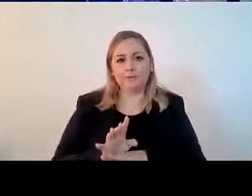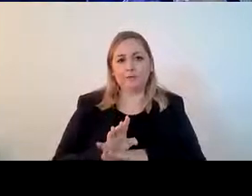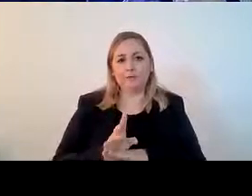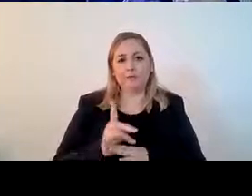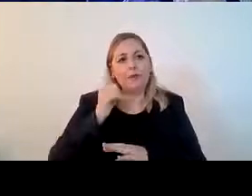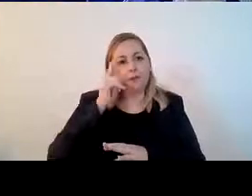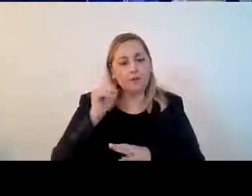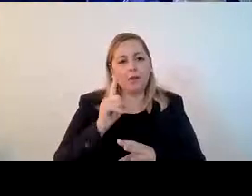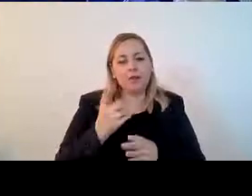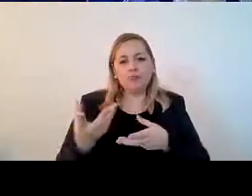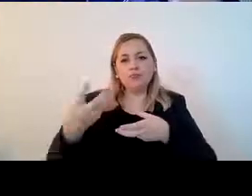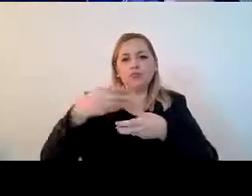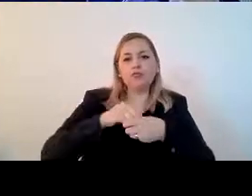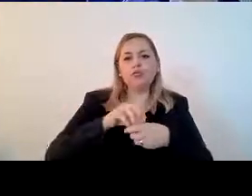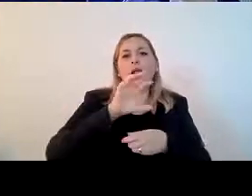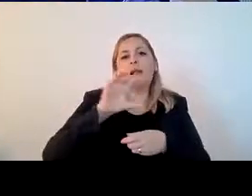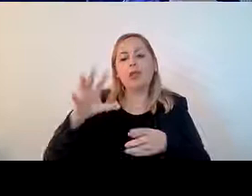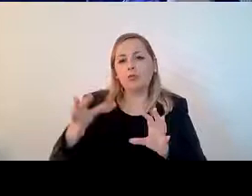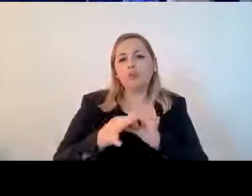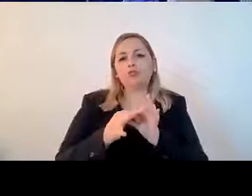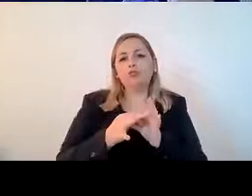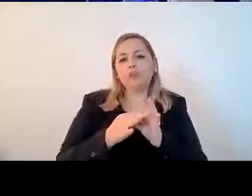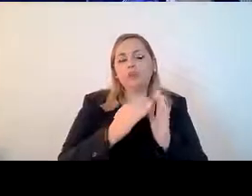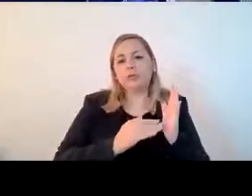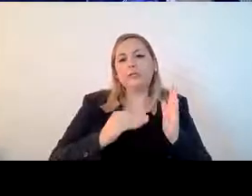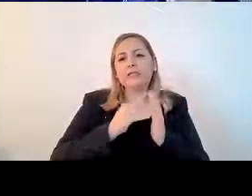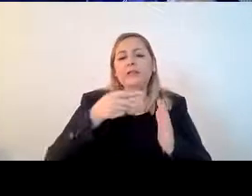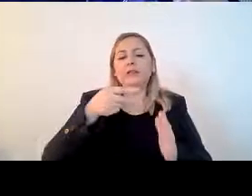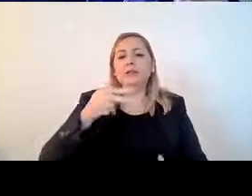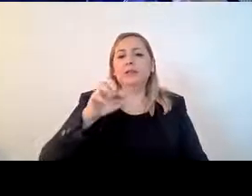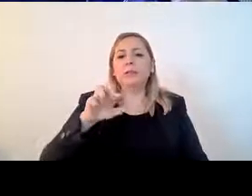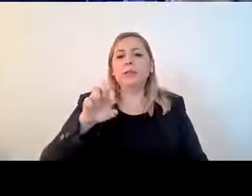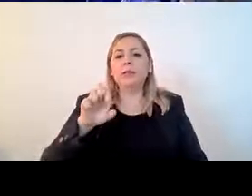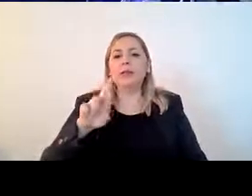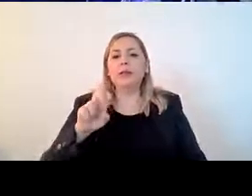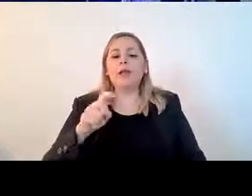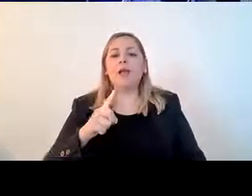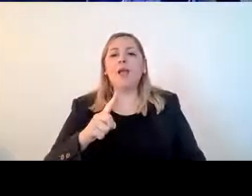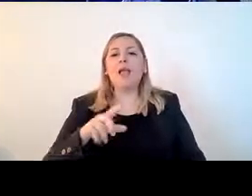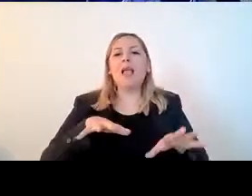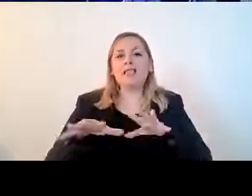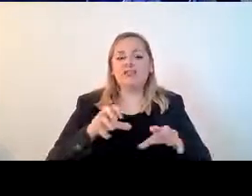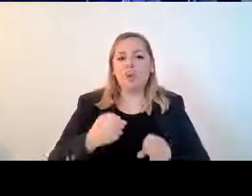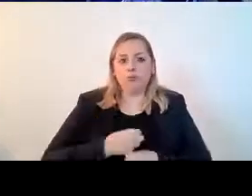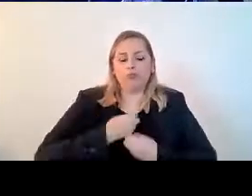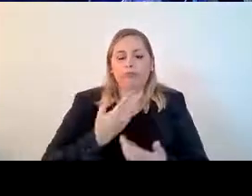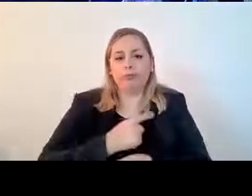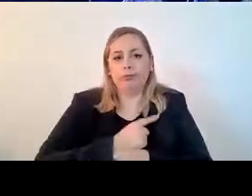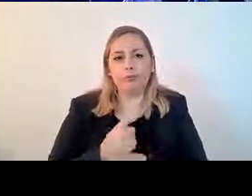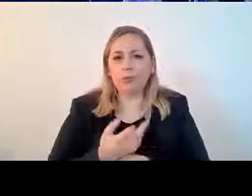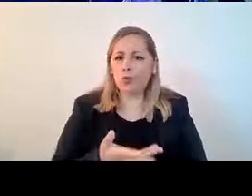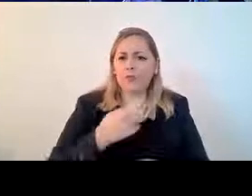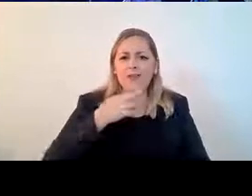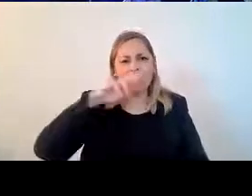caer en la categoría concordante con el nivel de hiperactividad o impulsividad. Ustedes se extrañarán que